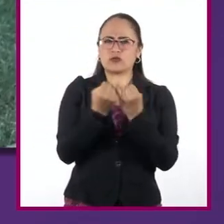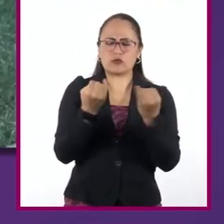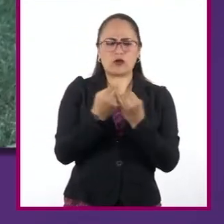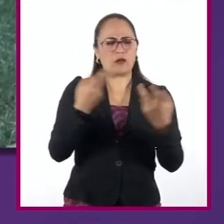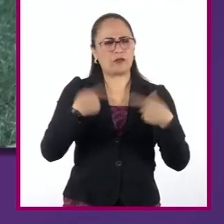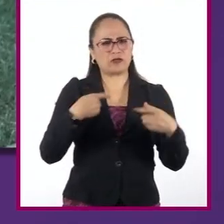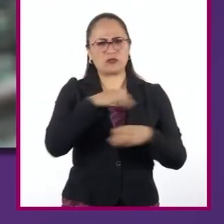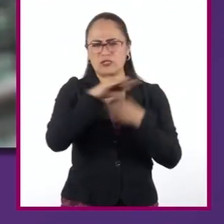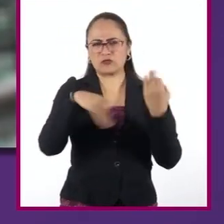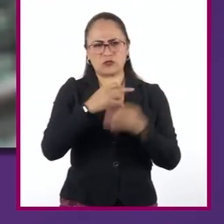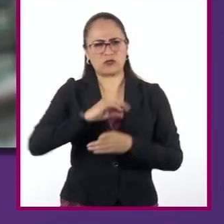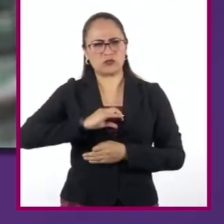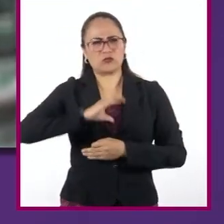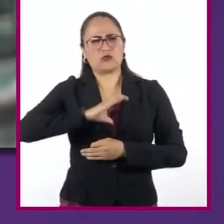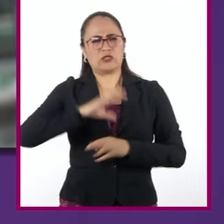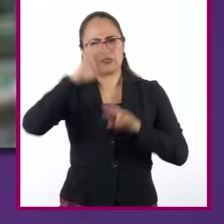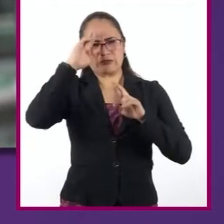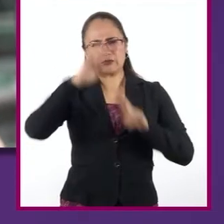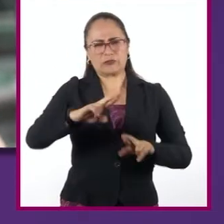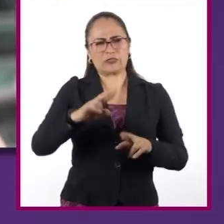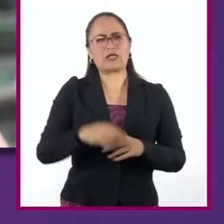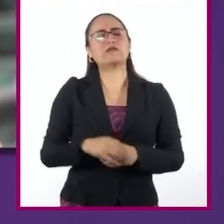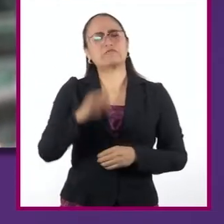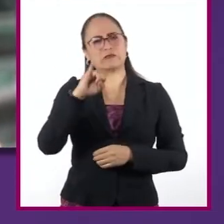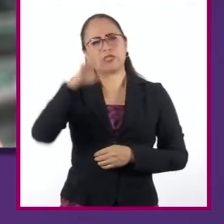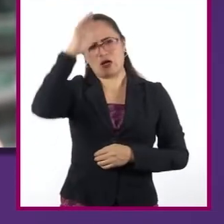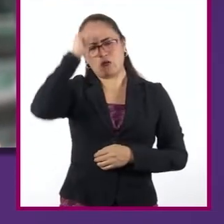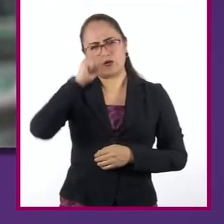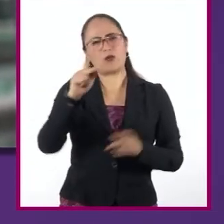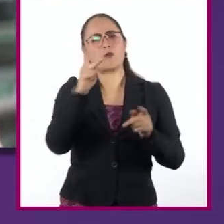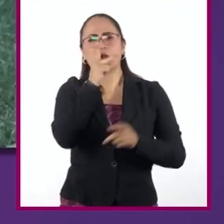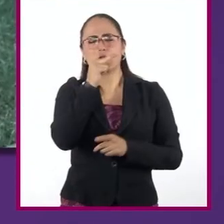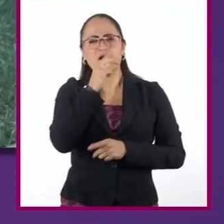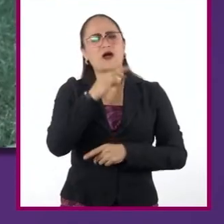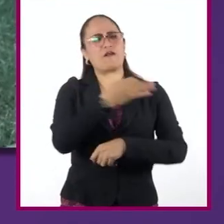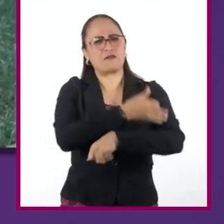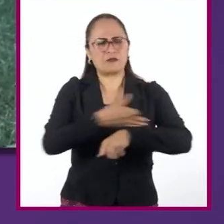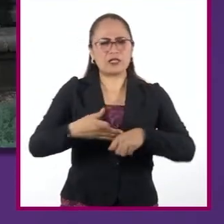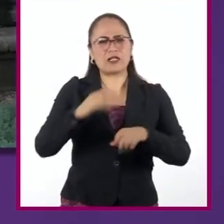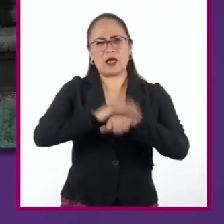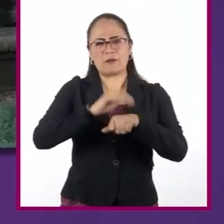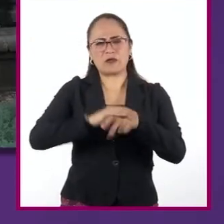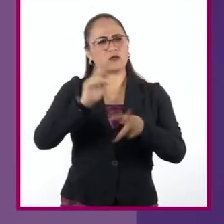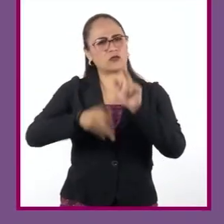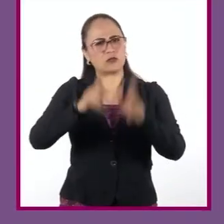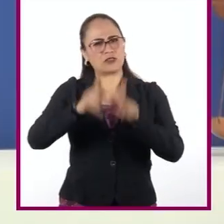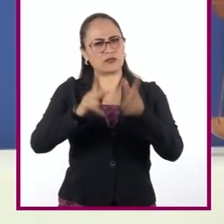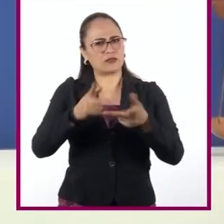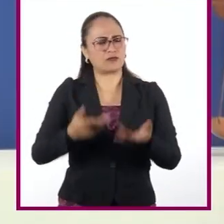dignidad de las personas. Estoy de acuerdo, platiquemos con nuestros padres, familia y amigos.